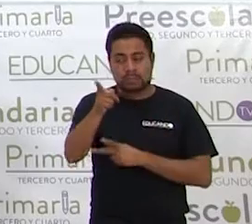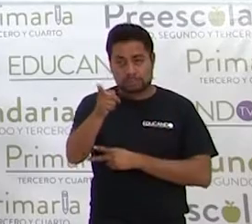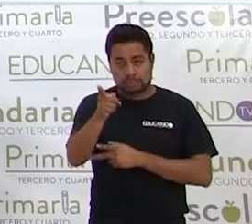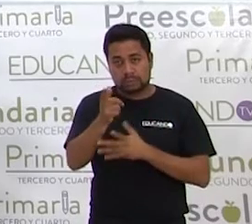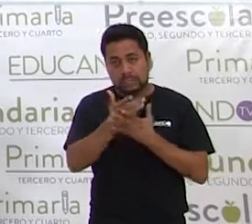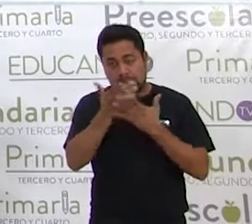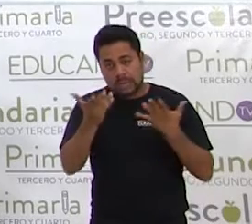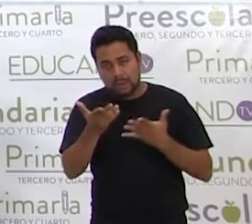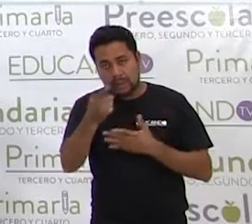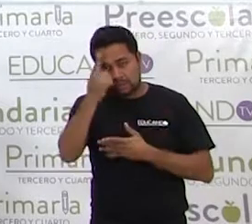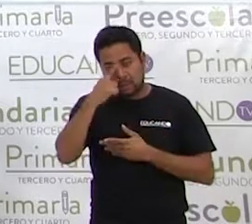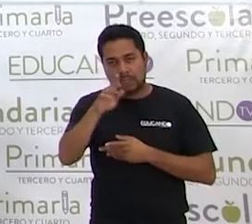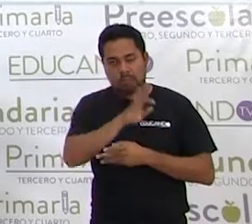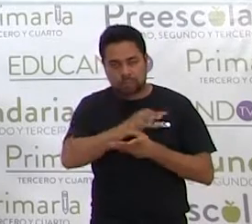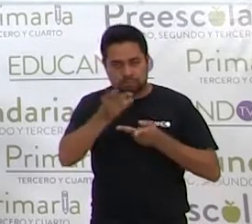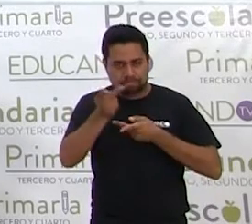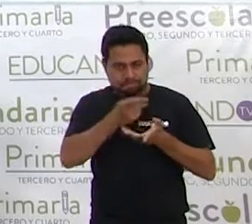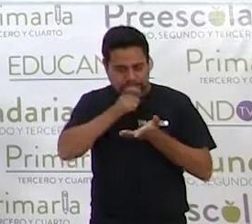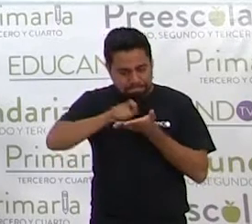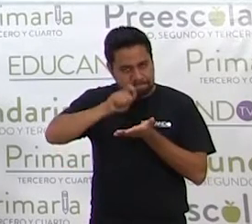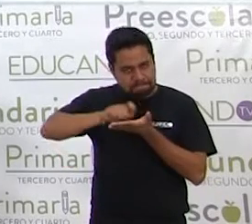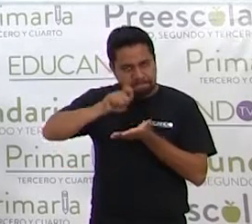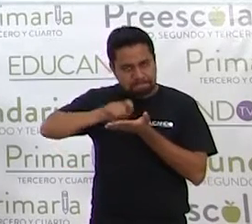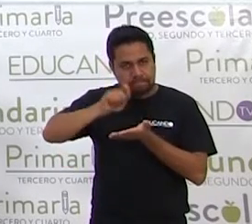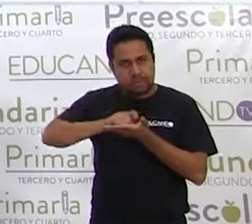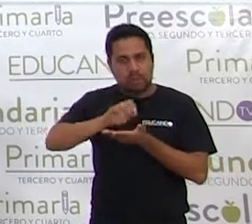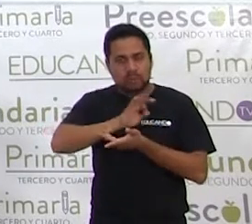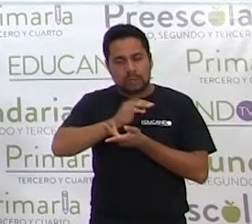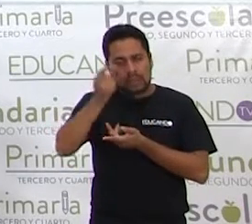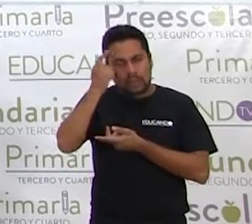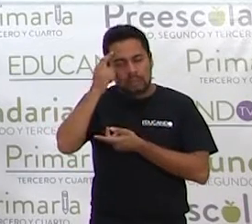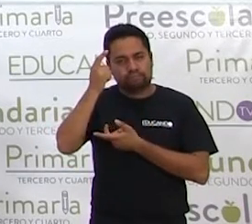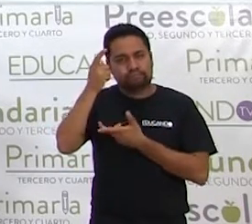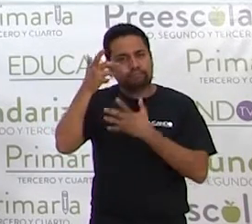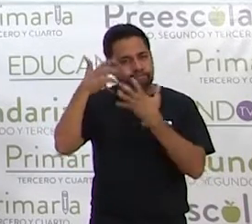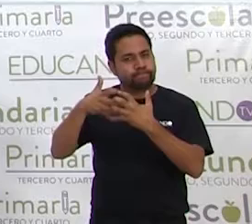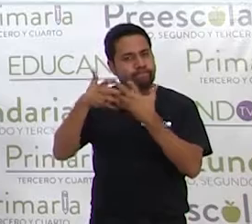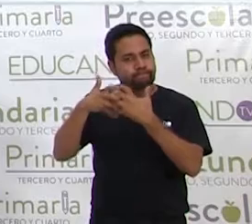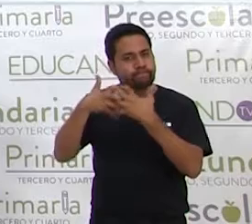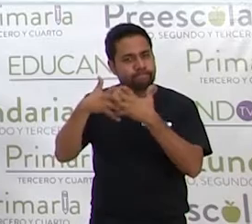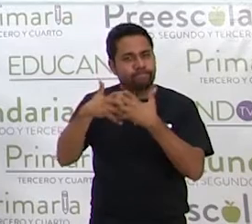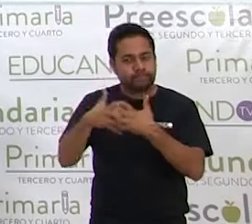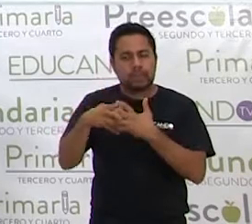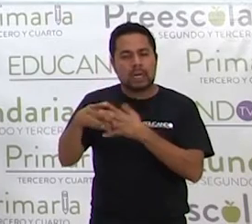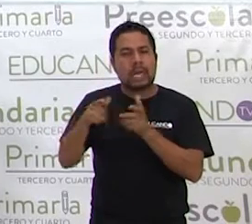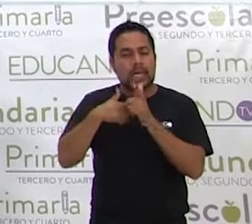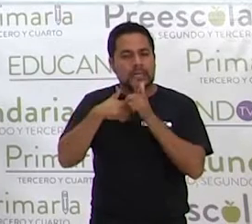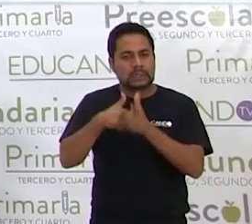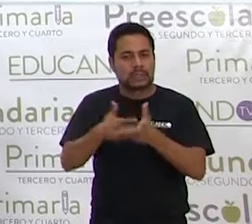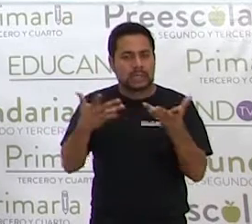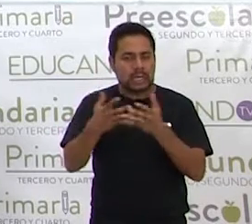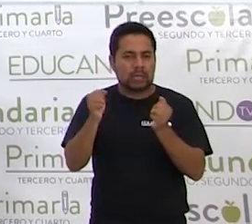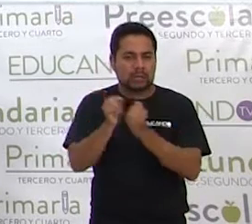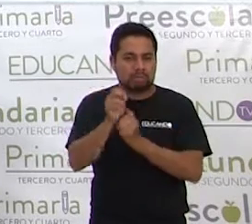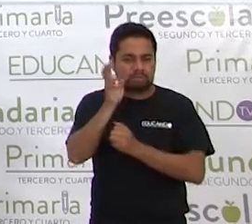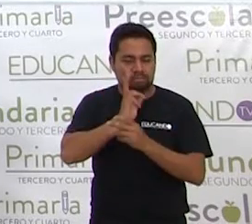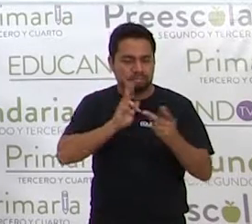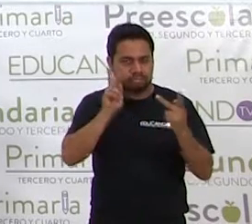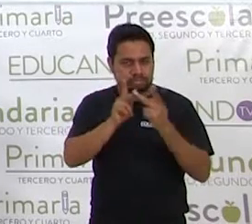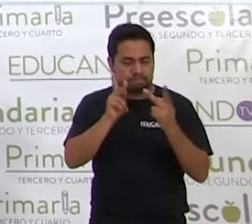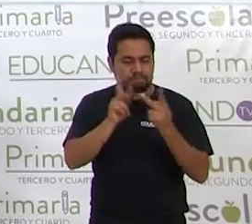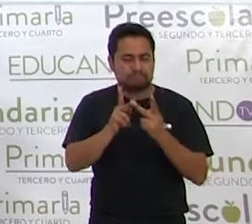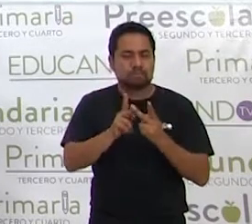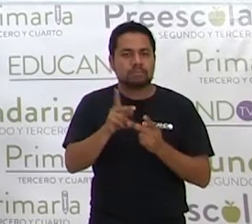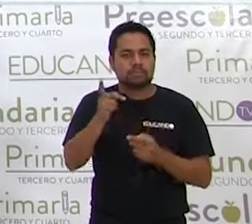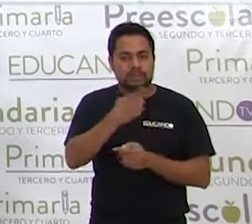para que también practiquen para que también ejercite este siguen haciendo la comprobación y